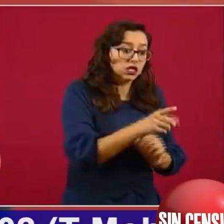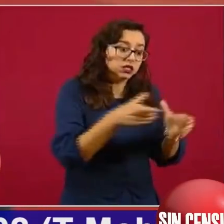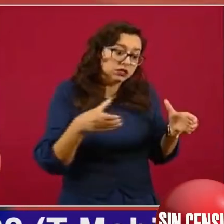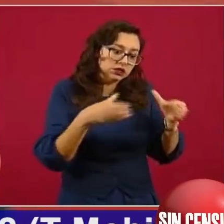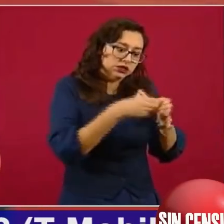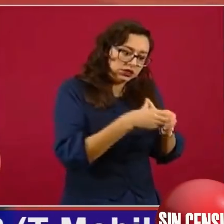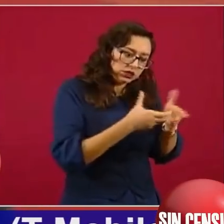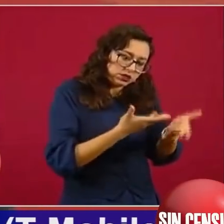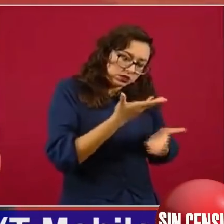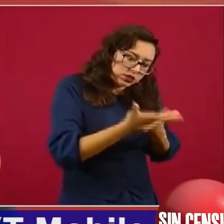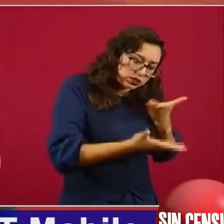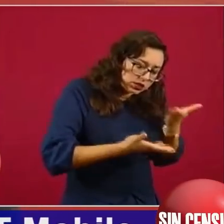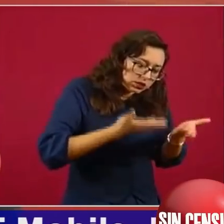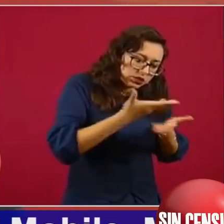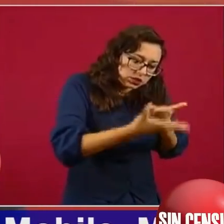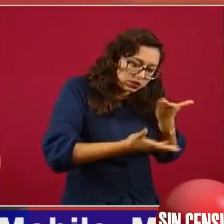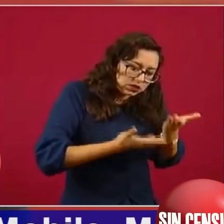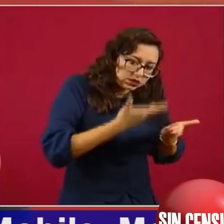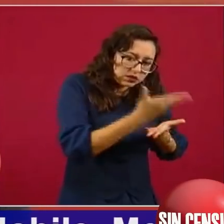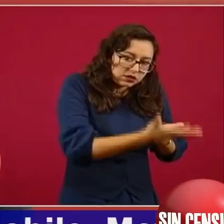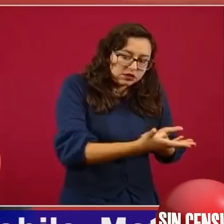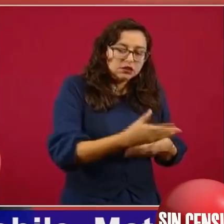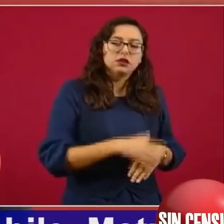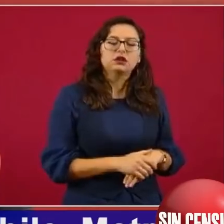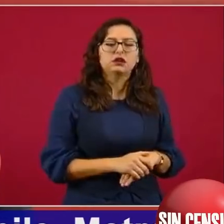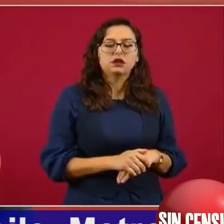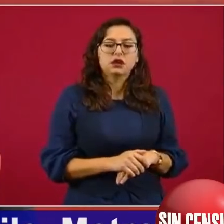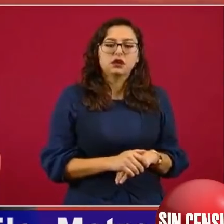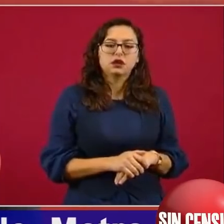sirviéndole a los